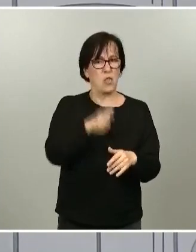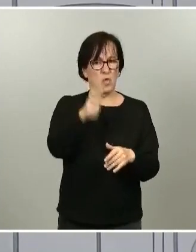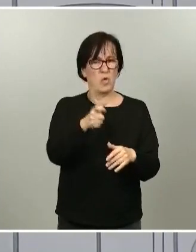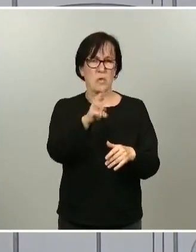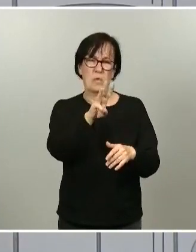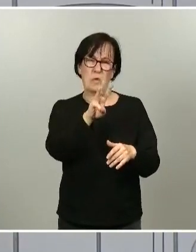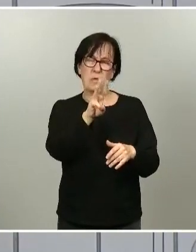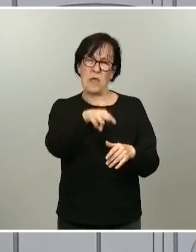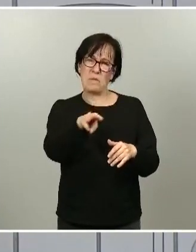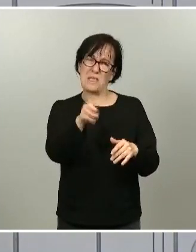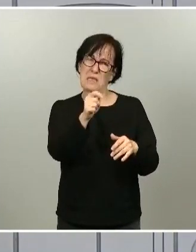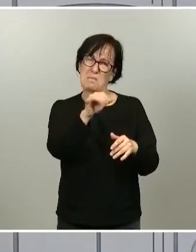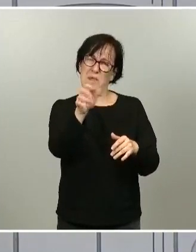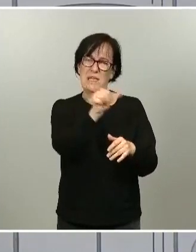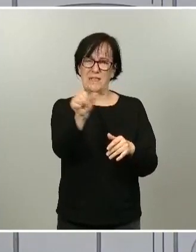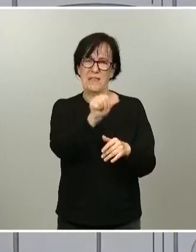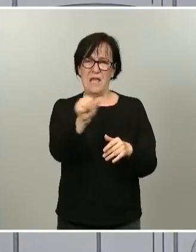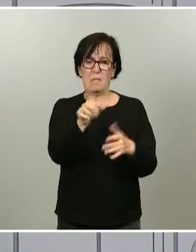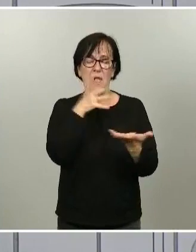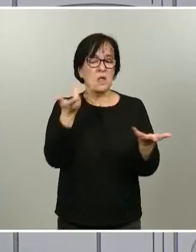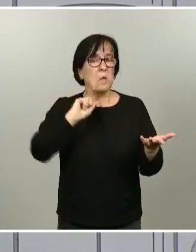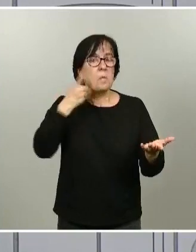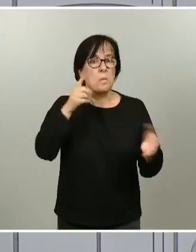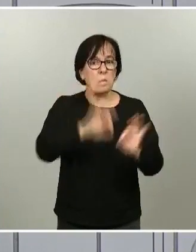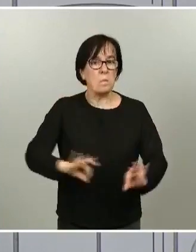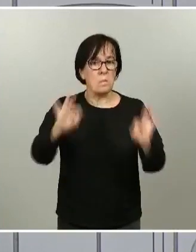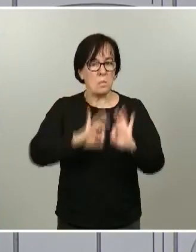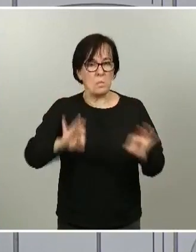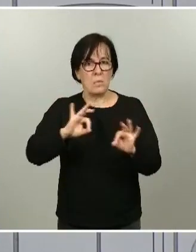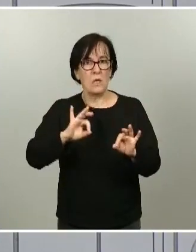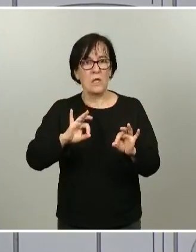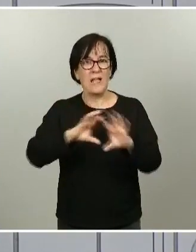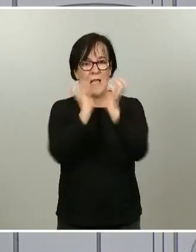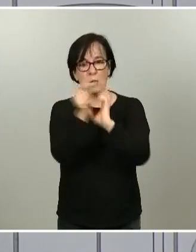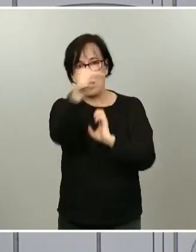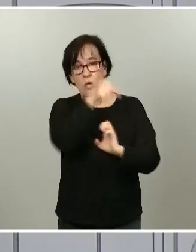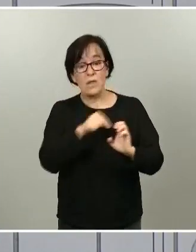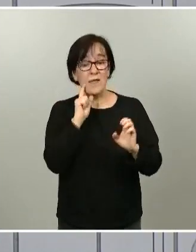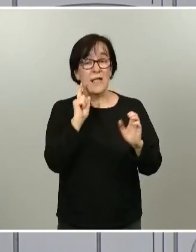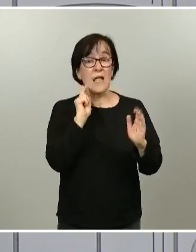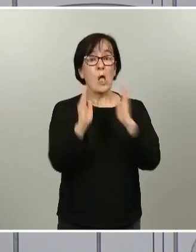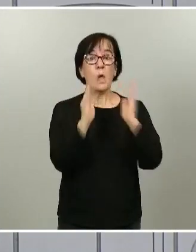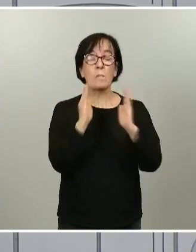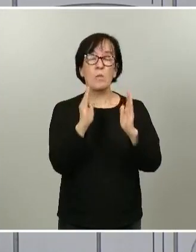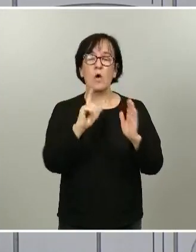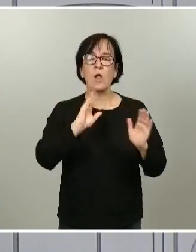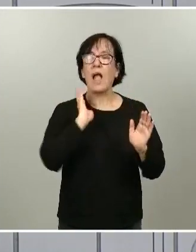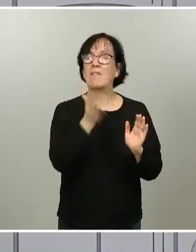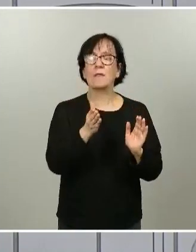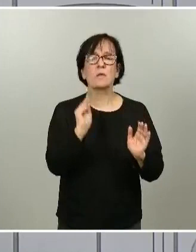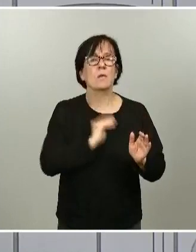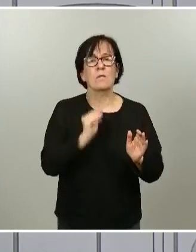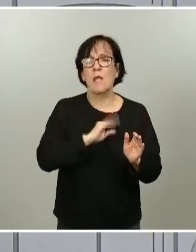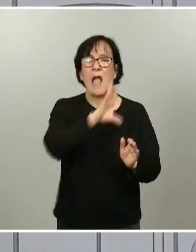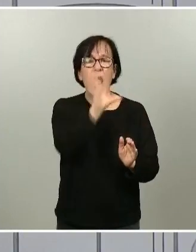semana, y desde entonces no se ha vuelto a diagnosticar ningún caso en ninguna parte del mundo. Y en aquel momento no afectó sustancialmente a África,